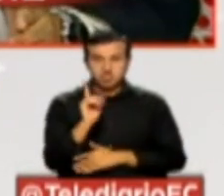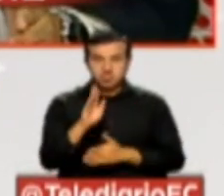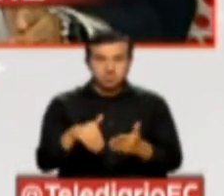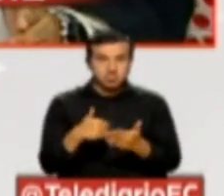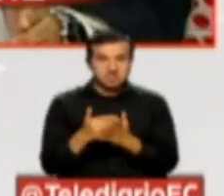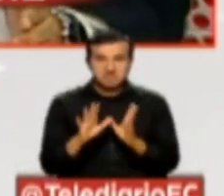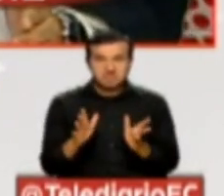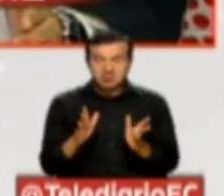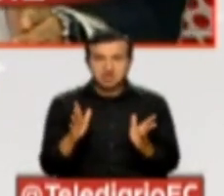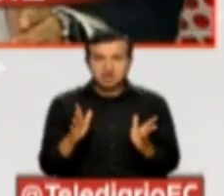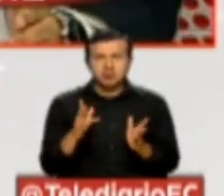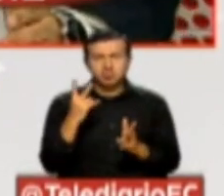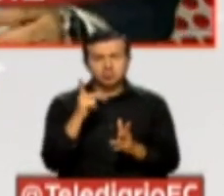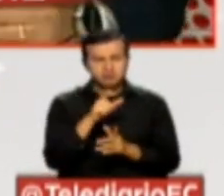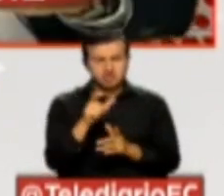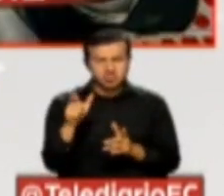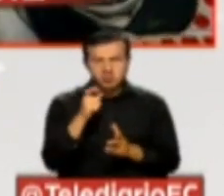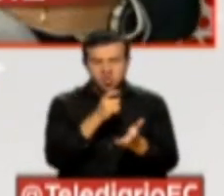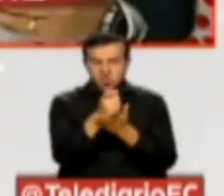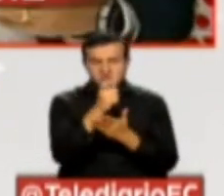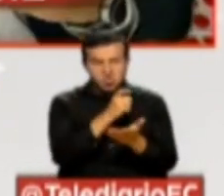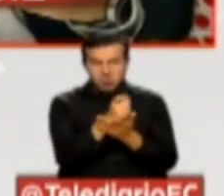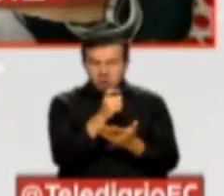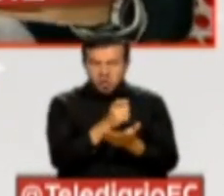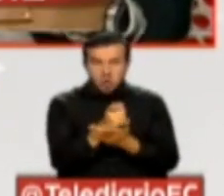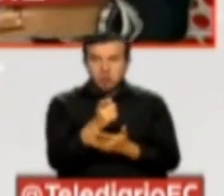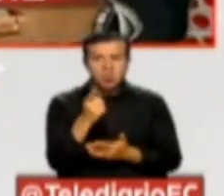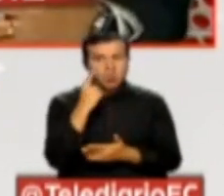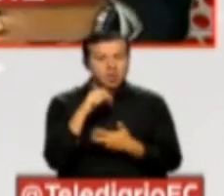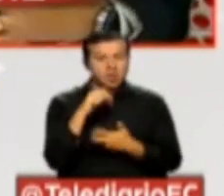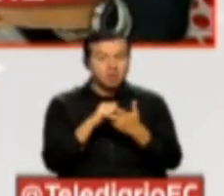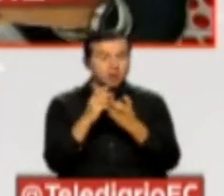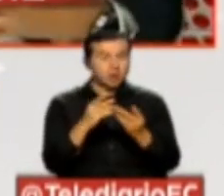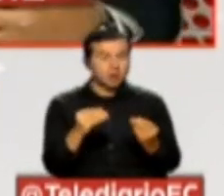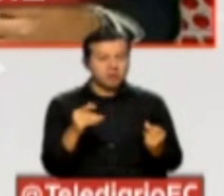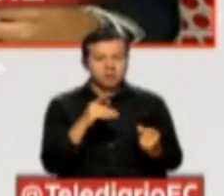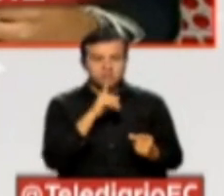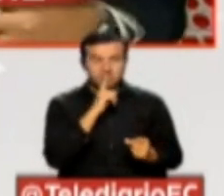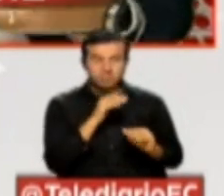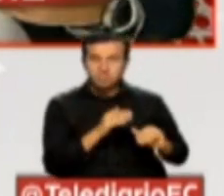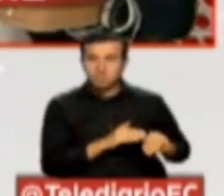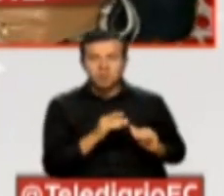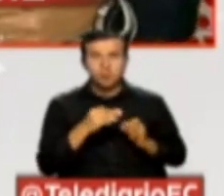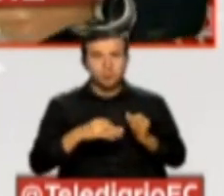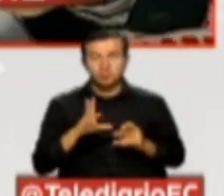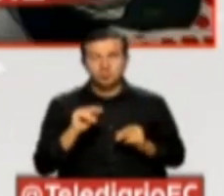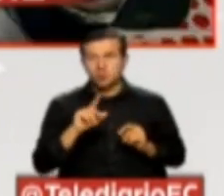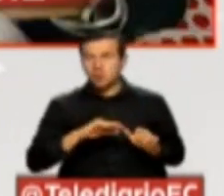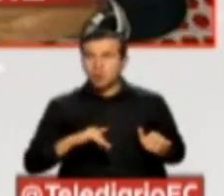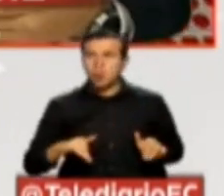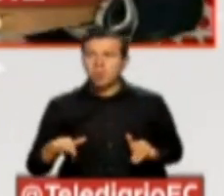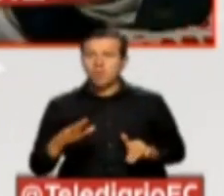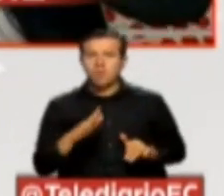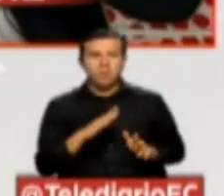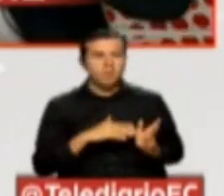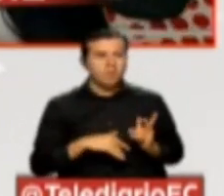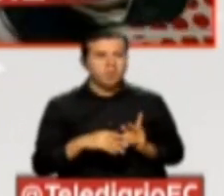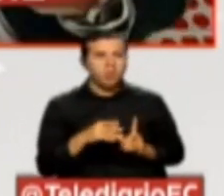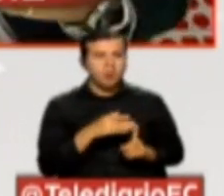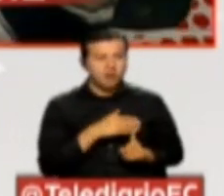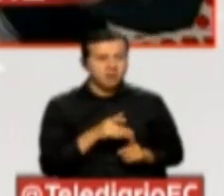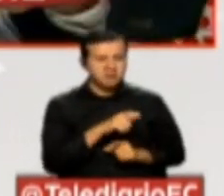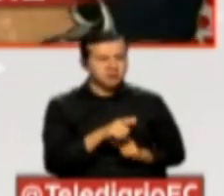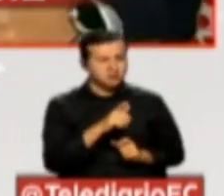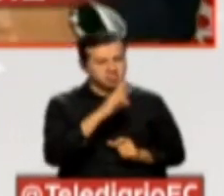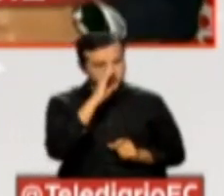ese momento, que de alguna forma estaban intermediando para que esto se solucione de una manera extrajudicial. Buscar persuadir,